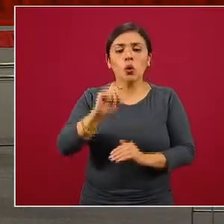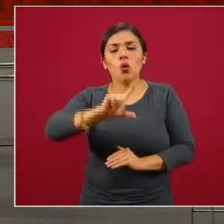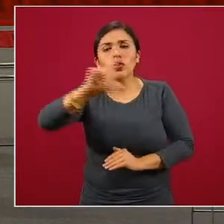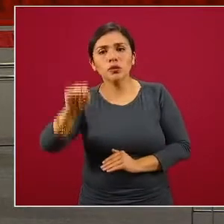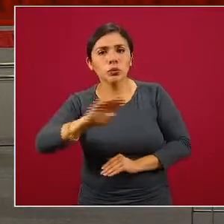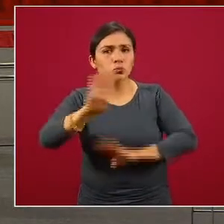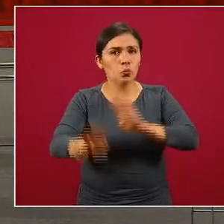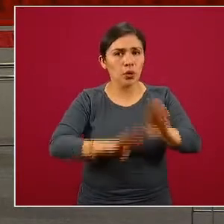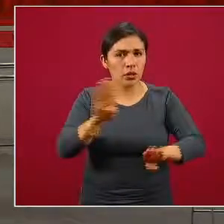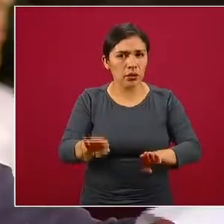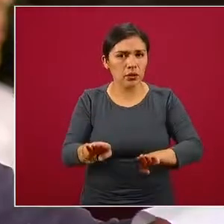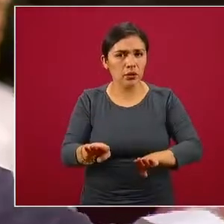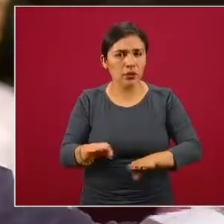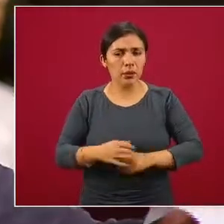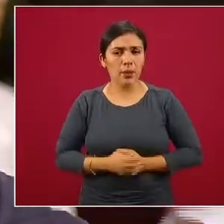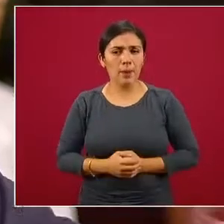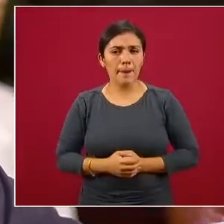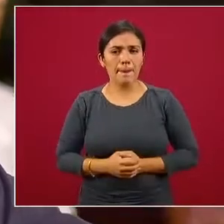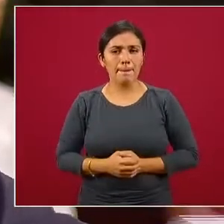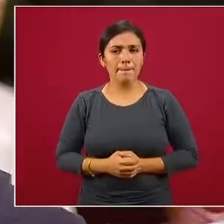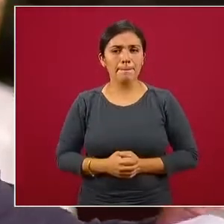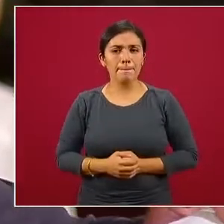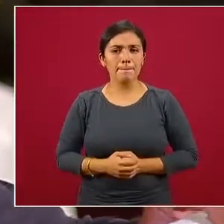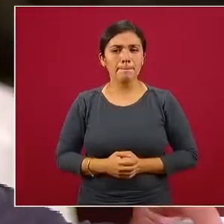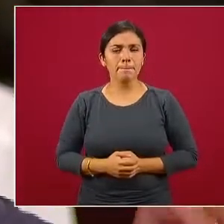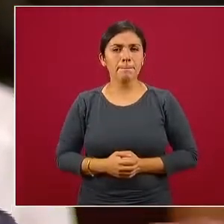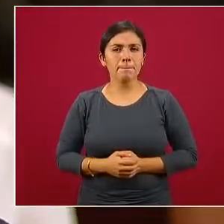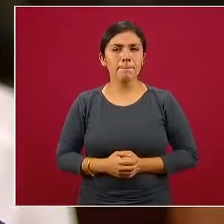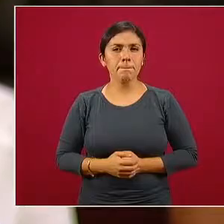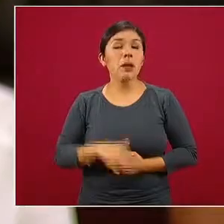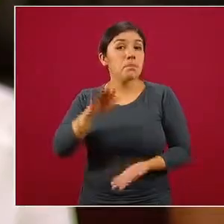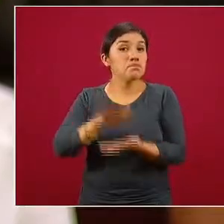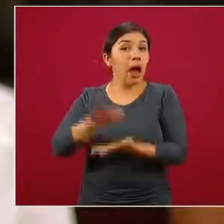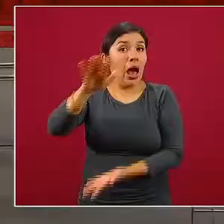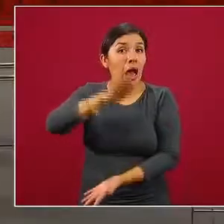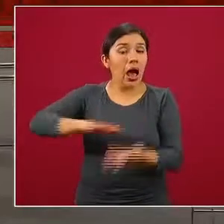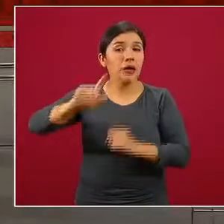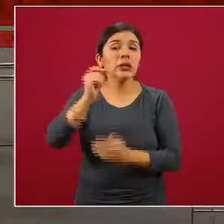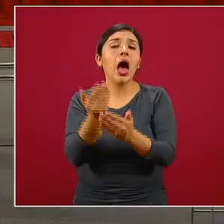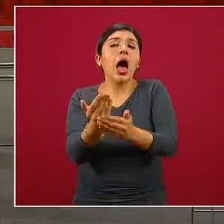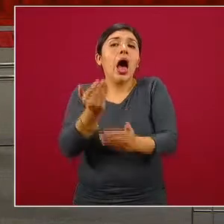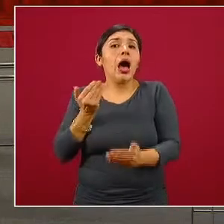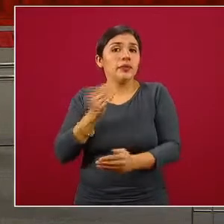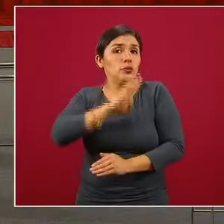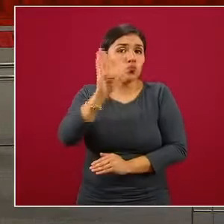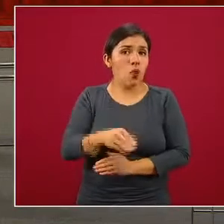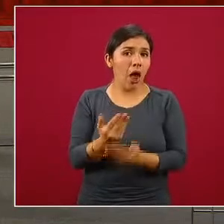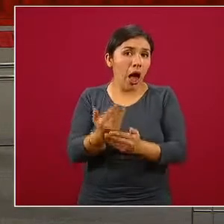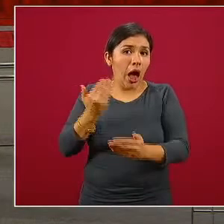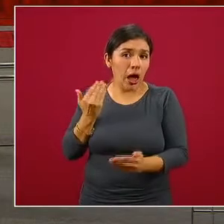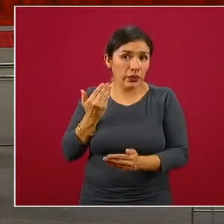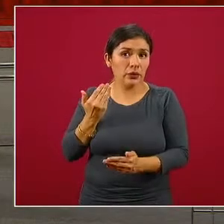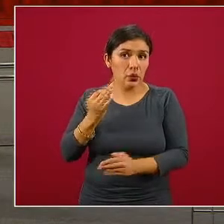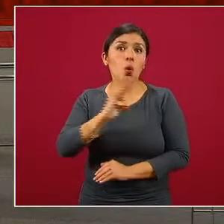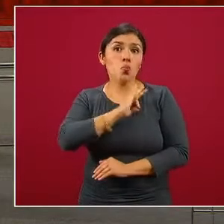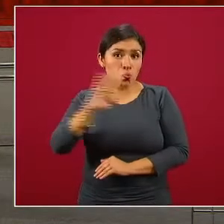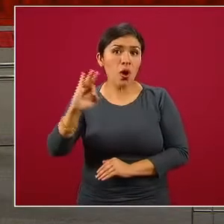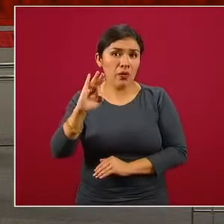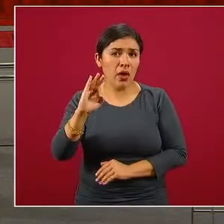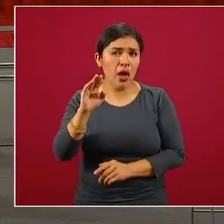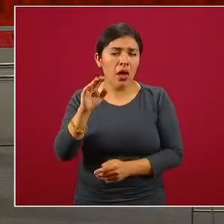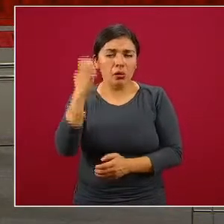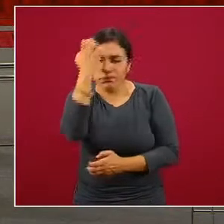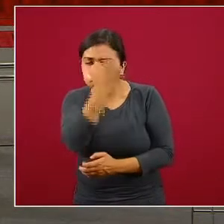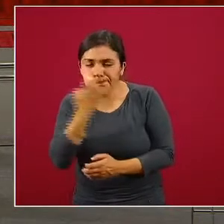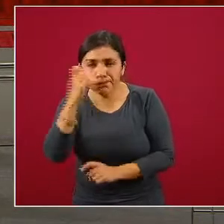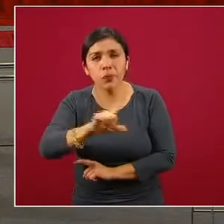usted? ¿Mientras estaba vivo o mientras estaba muerto? La gran mayoría deben ser pre-mortem. Es posible tomar un espécimen